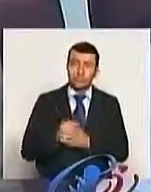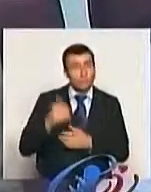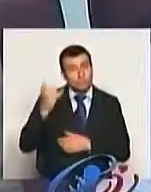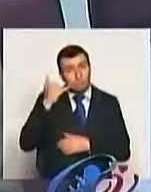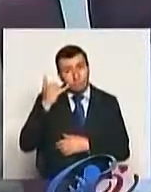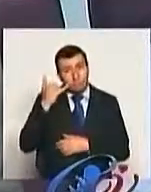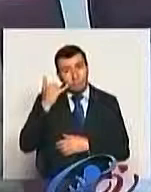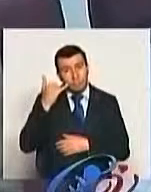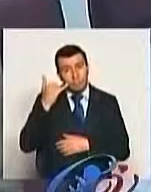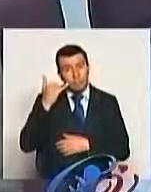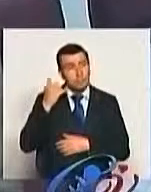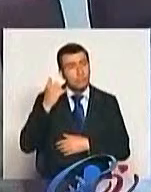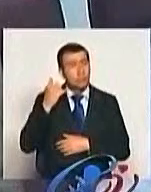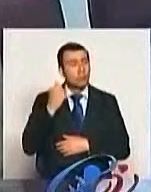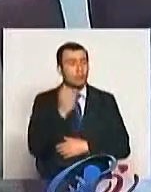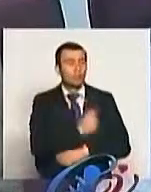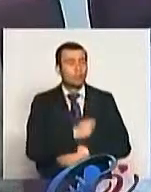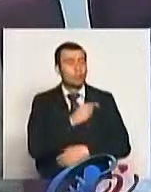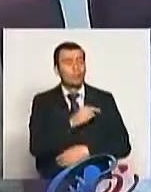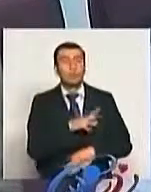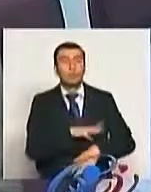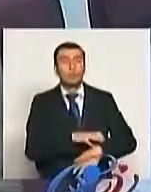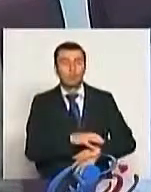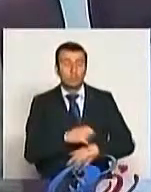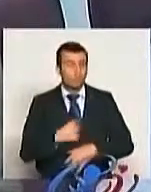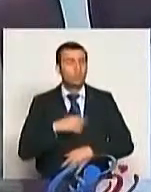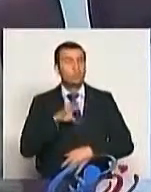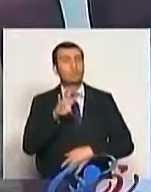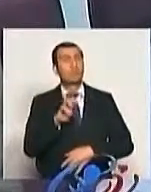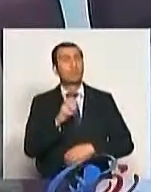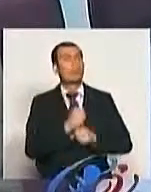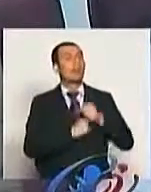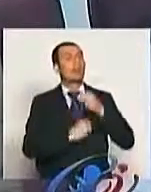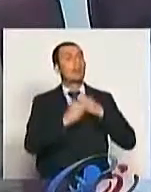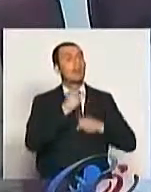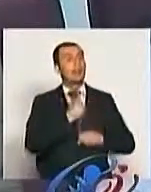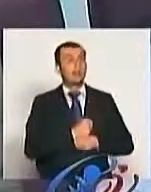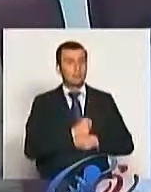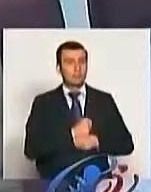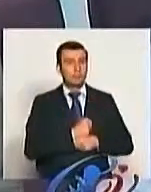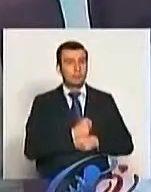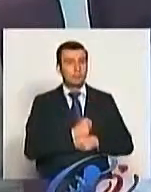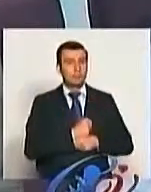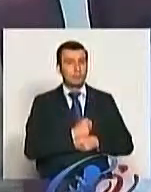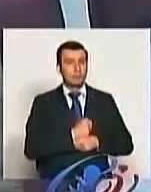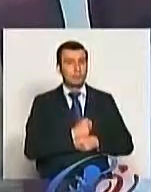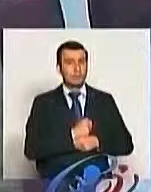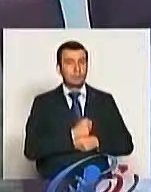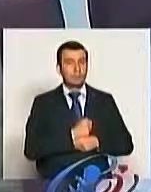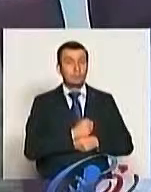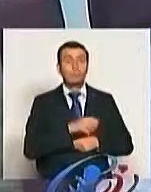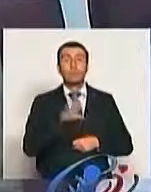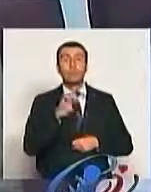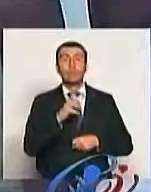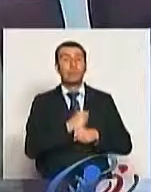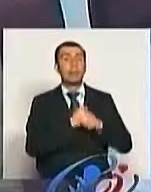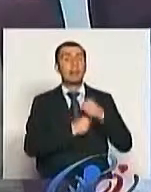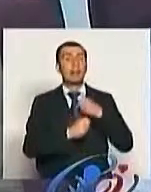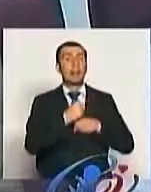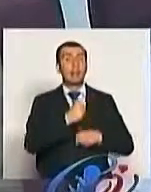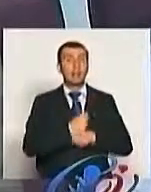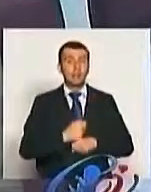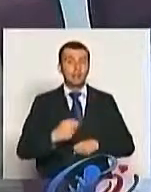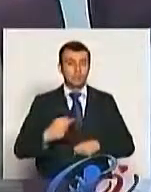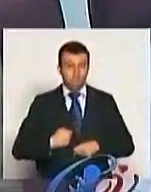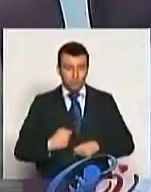Sí, es tan amable. Doctor, es que ya hace 9 años... ¿Aló? Sí, le estamos escuchando. Ya hace 9 años me hice poner el